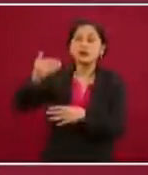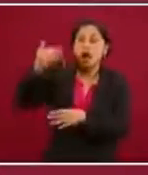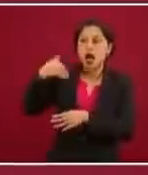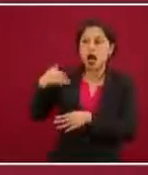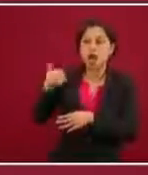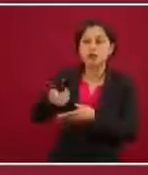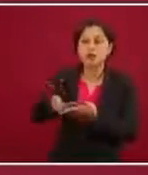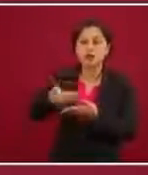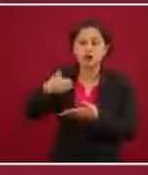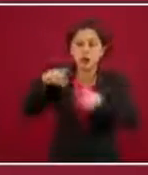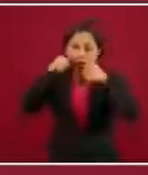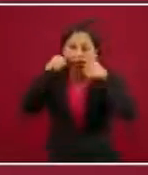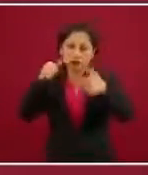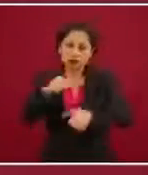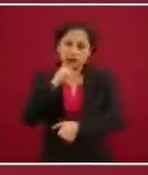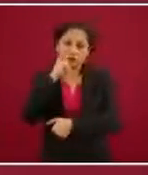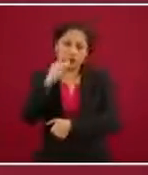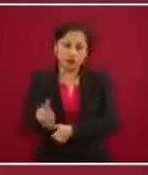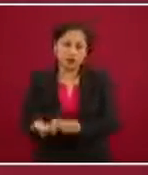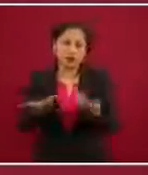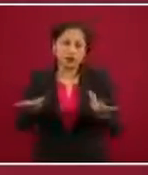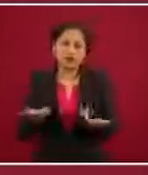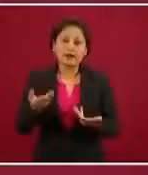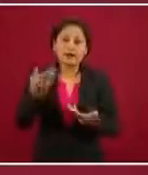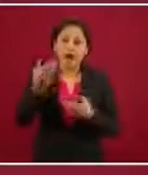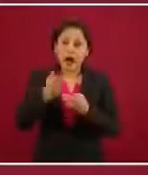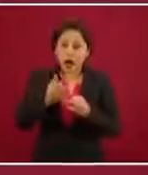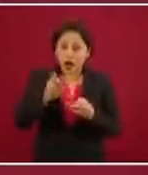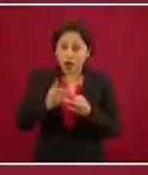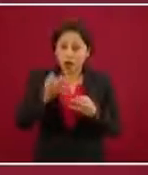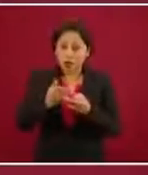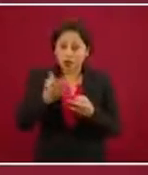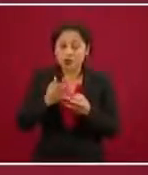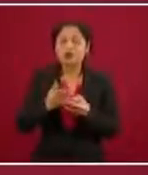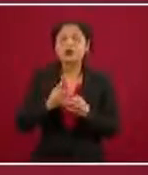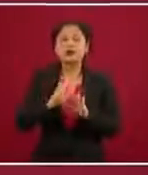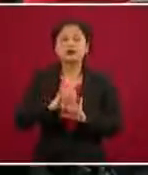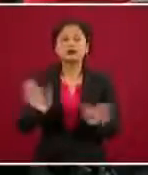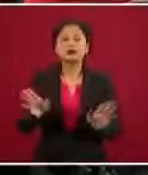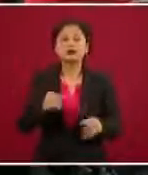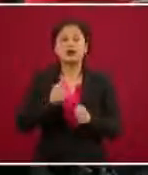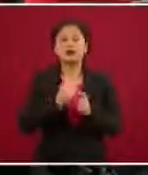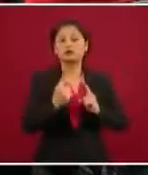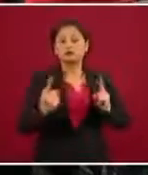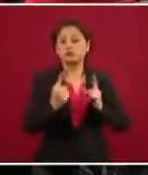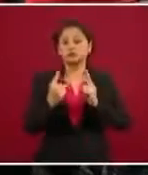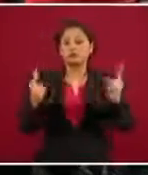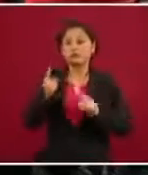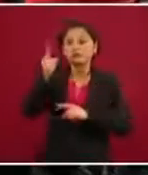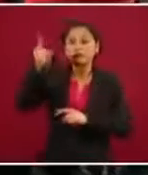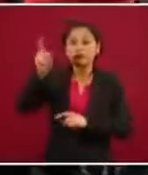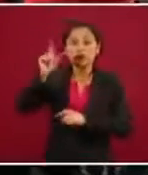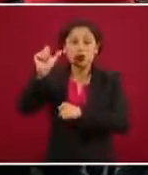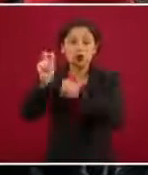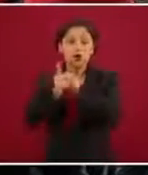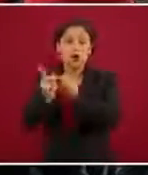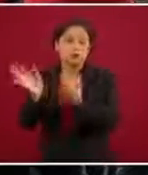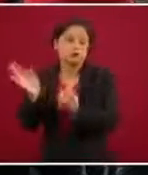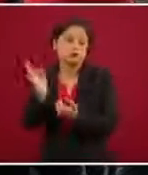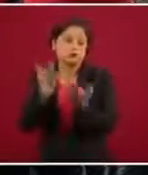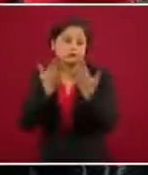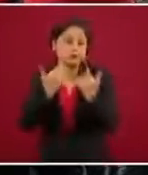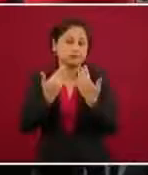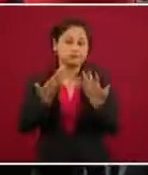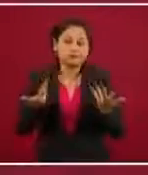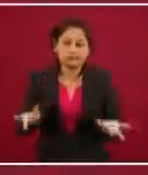ahí desde luego de la sana distancia, pero no tengo sustento para ello. El hecho es de que esto como ejemplo,